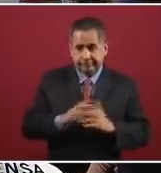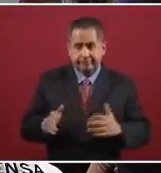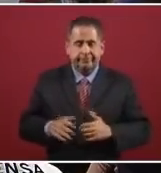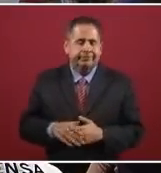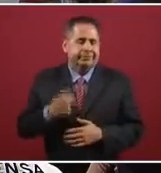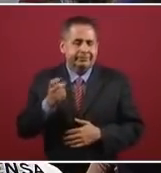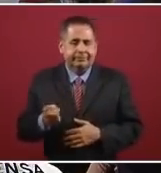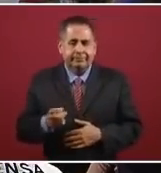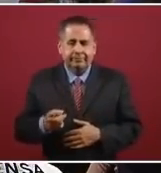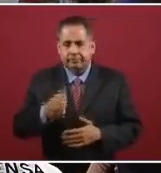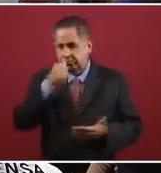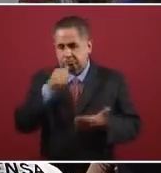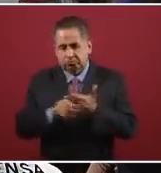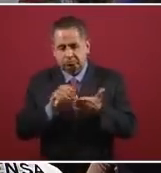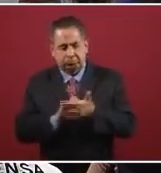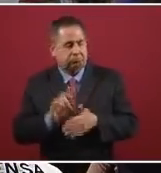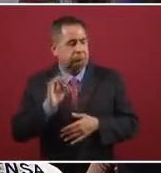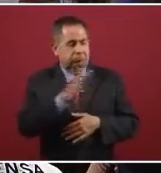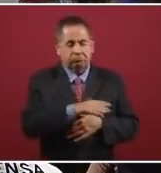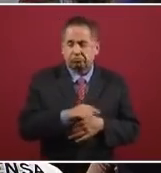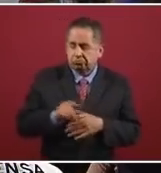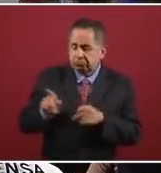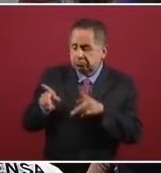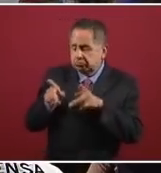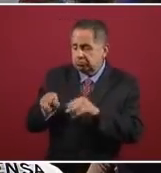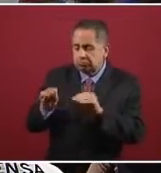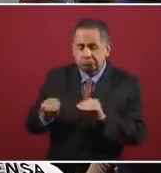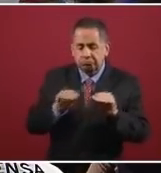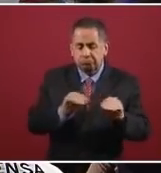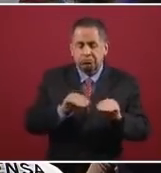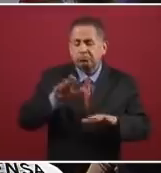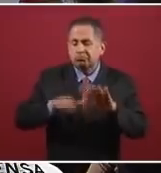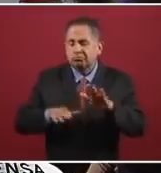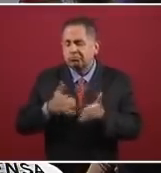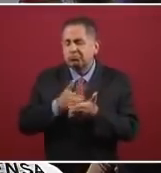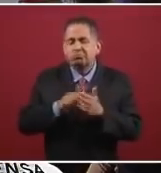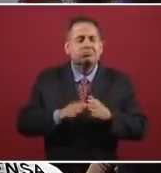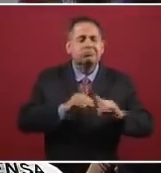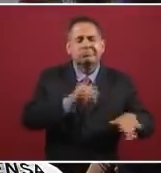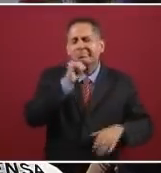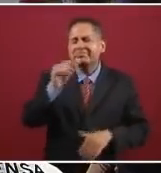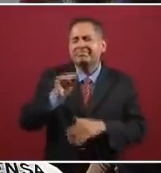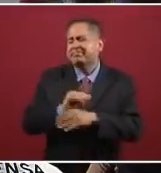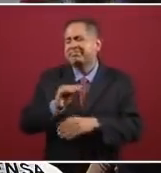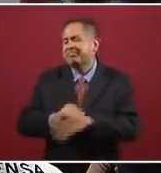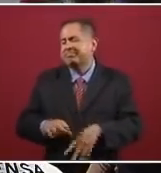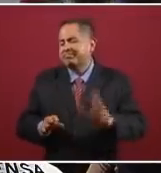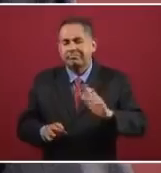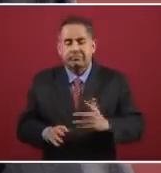Entonces se mandaba la carta, si querían la publicaban,